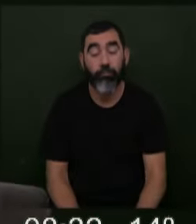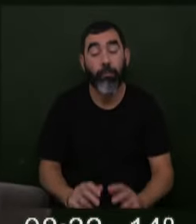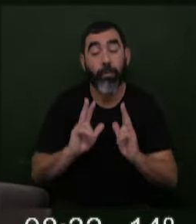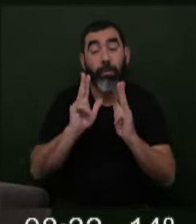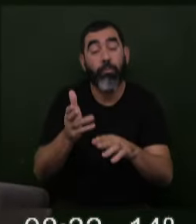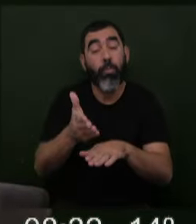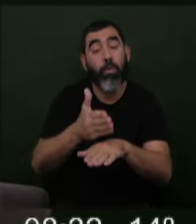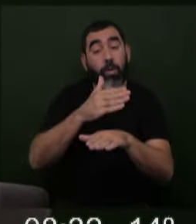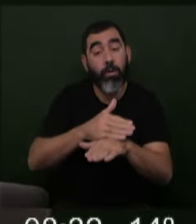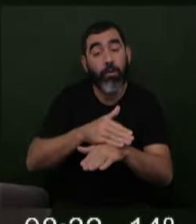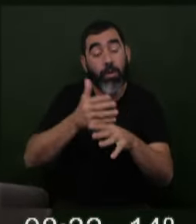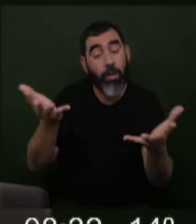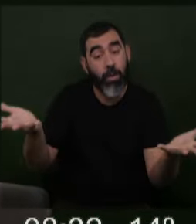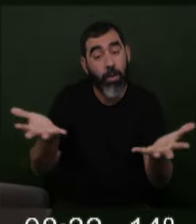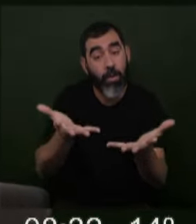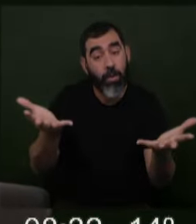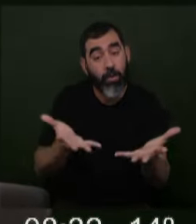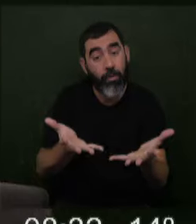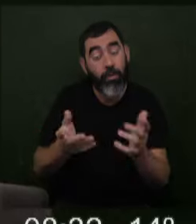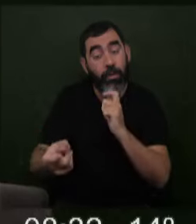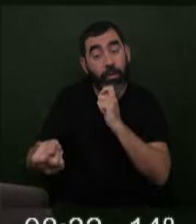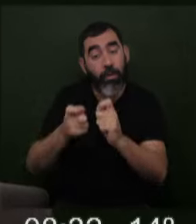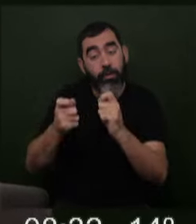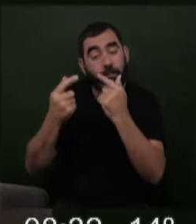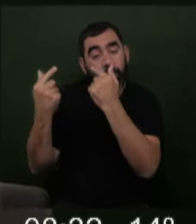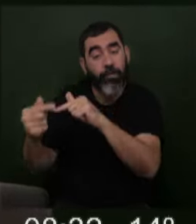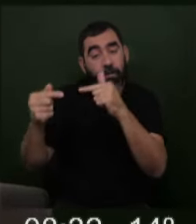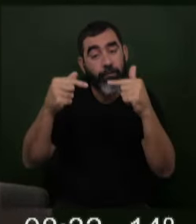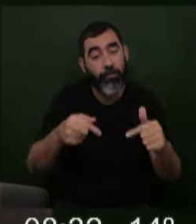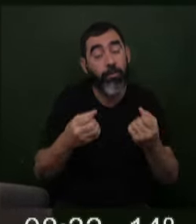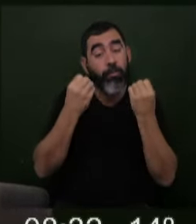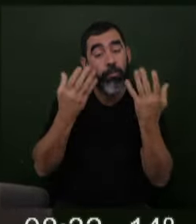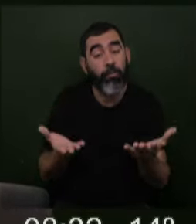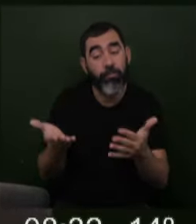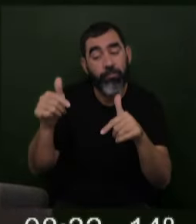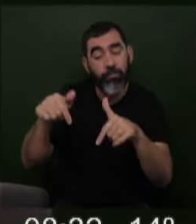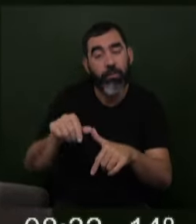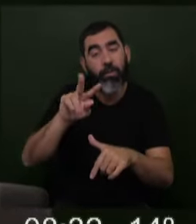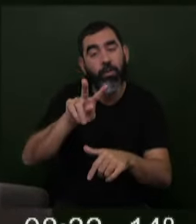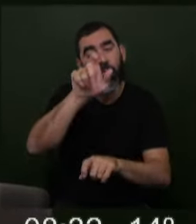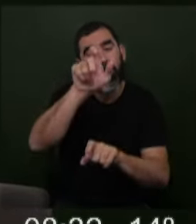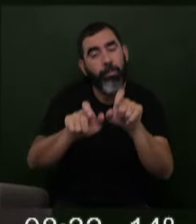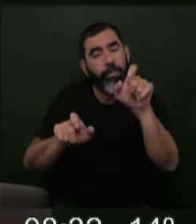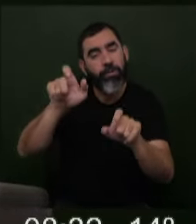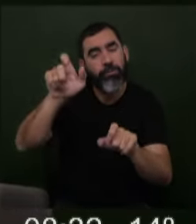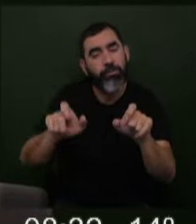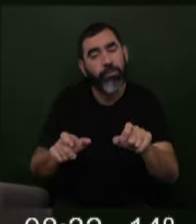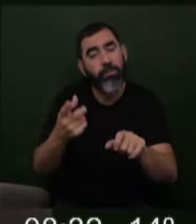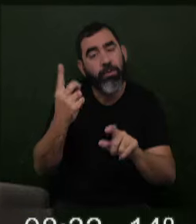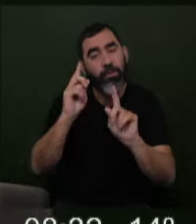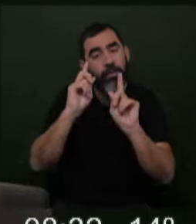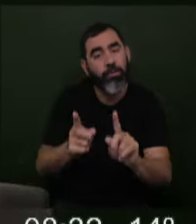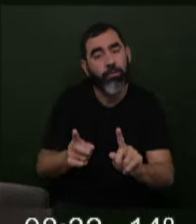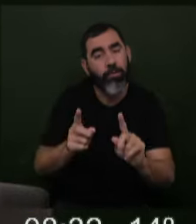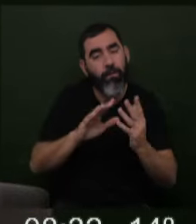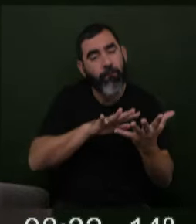dijimos, esta vez es una entrevista distinta porque, bueno, tenemos acá a dos personas, pero también nos vamos a ir